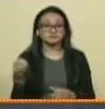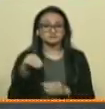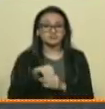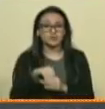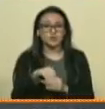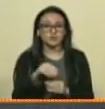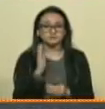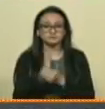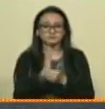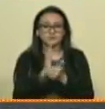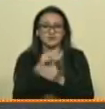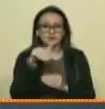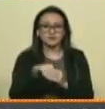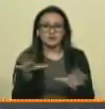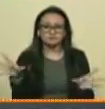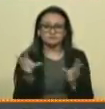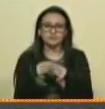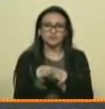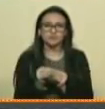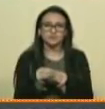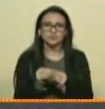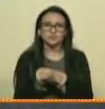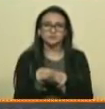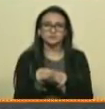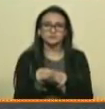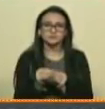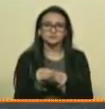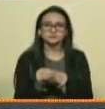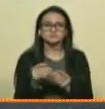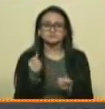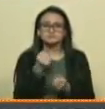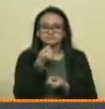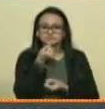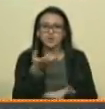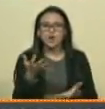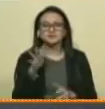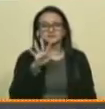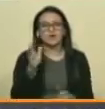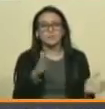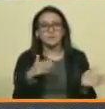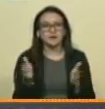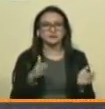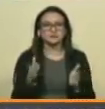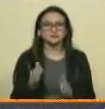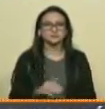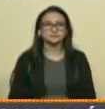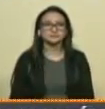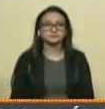el registro electoral definitivo que será publicado el 5 de marzo.